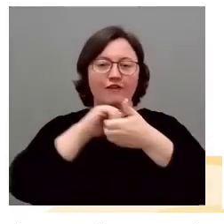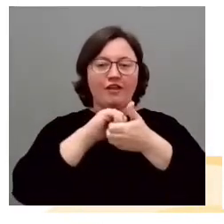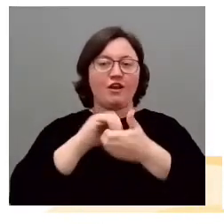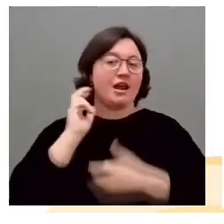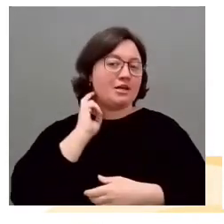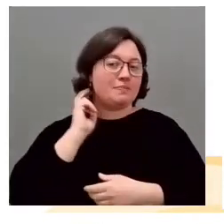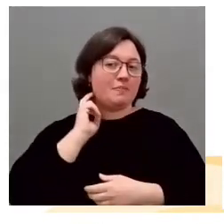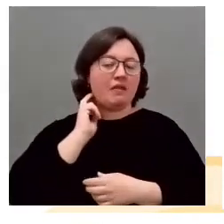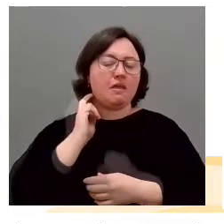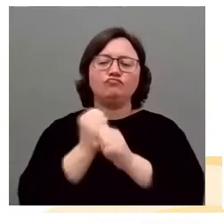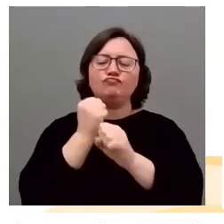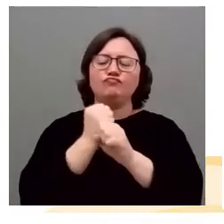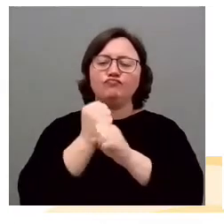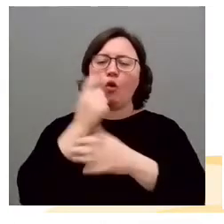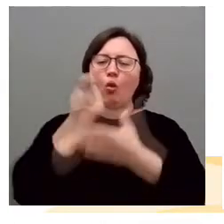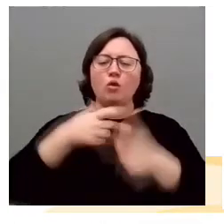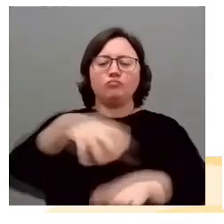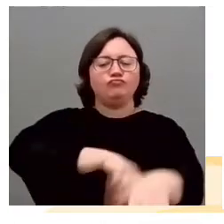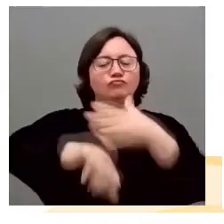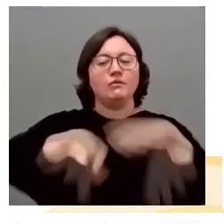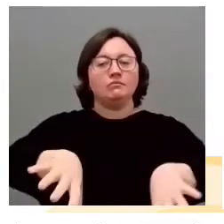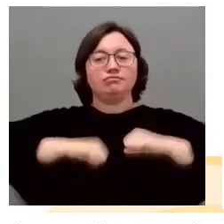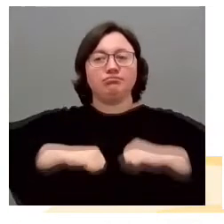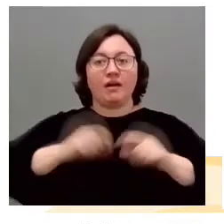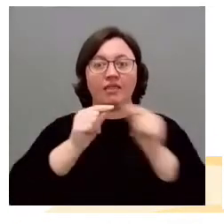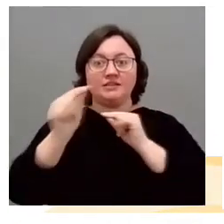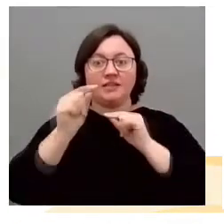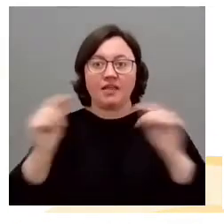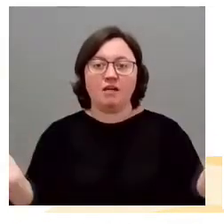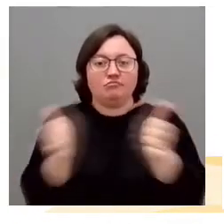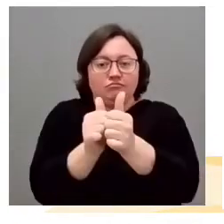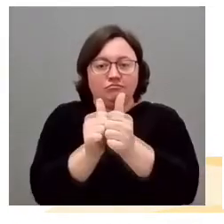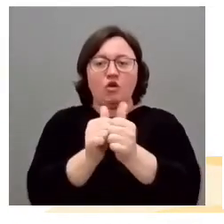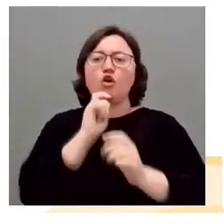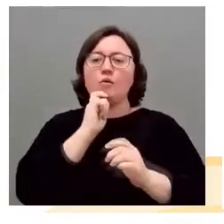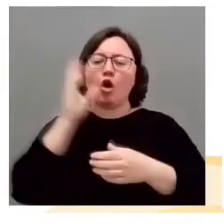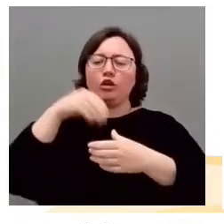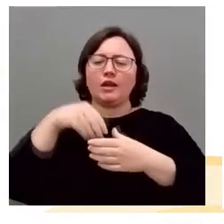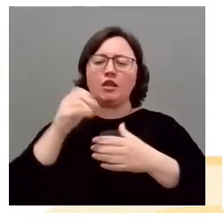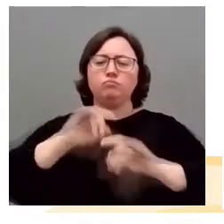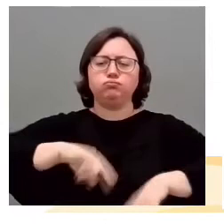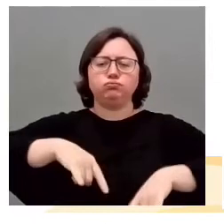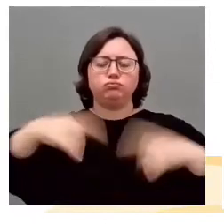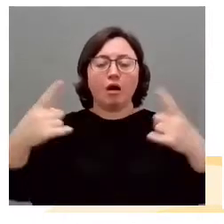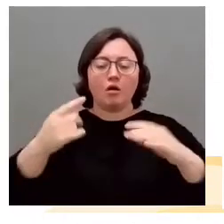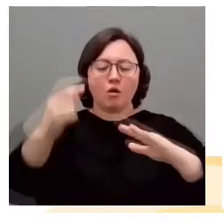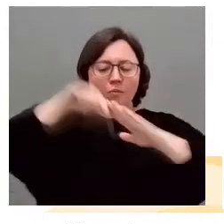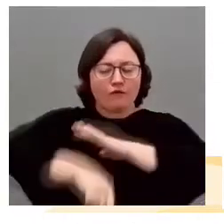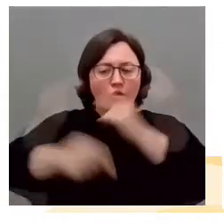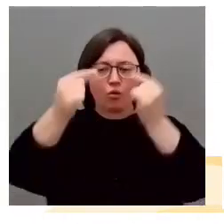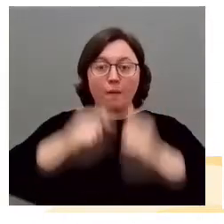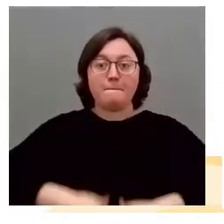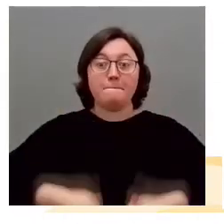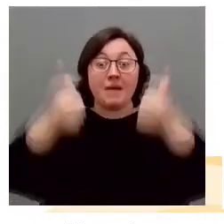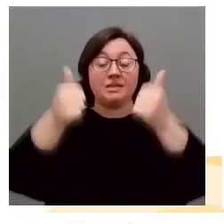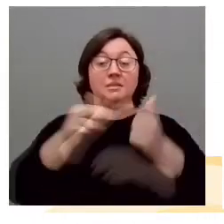realizado un gran trabajo para suplir la distancia en este congreso. Lo ha hecho con más contenido, tratado con mayor profundidad y, sobre todo,